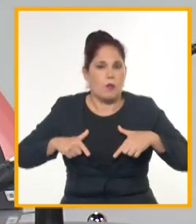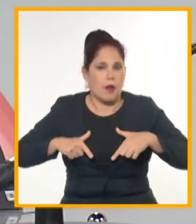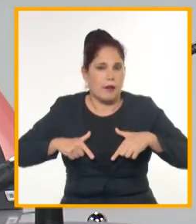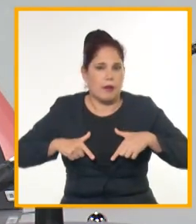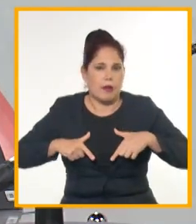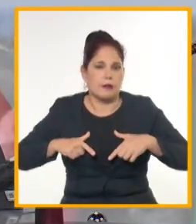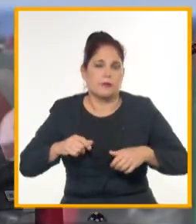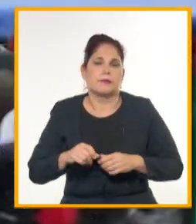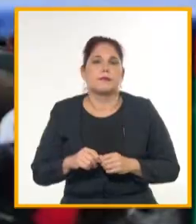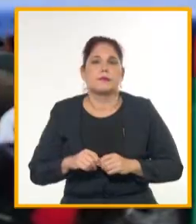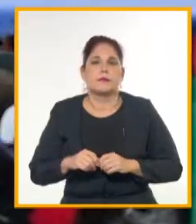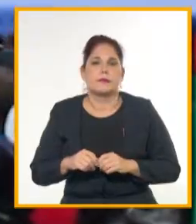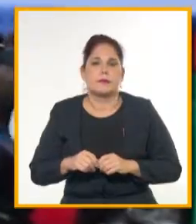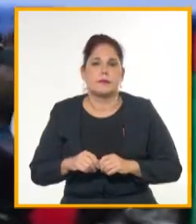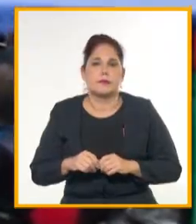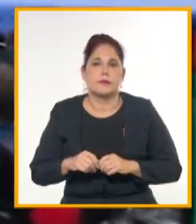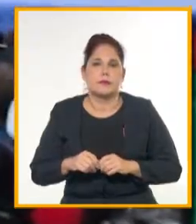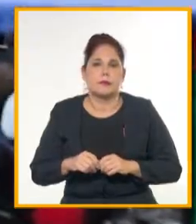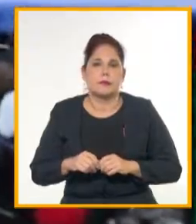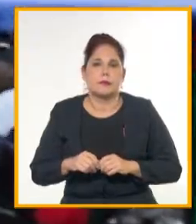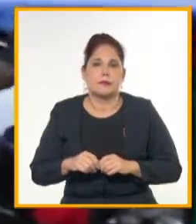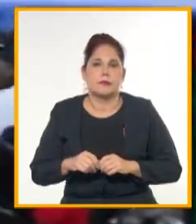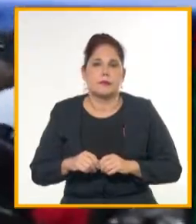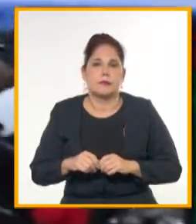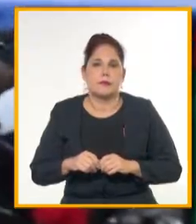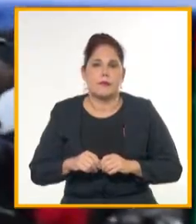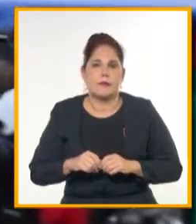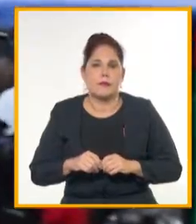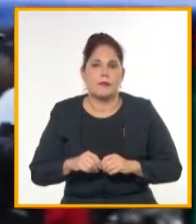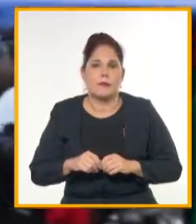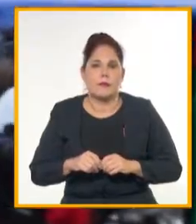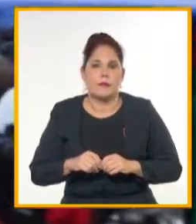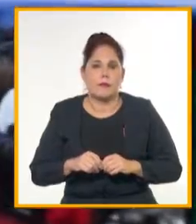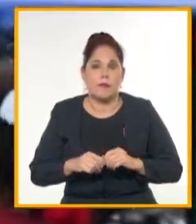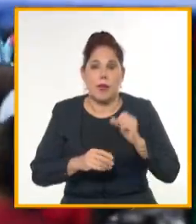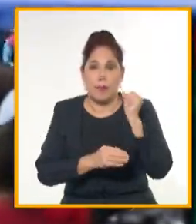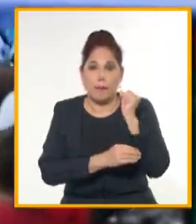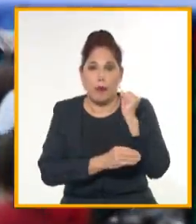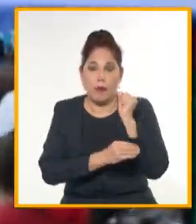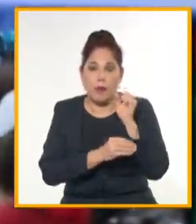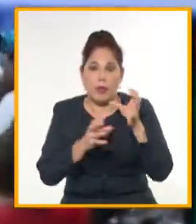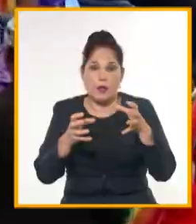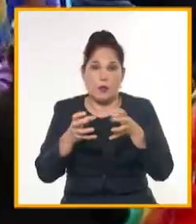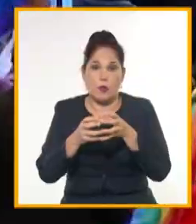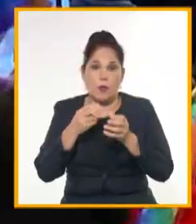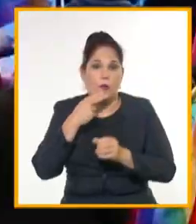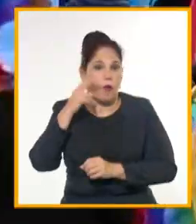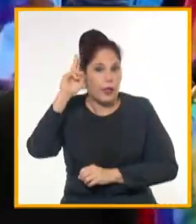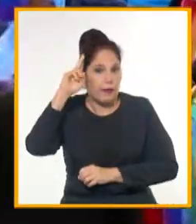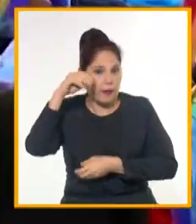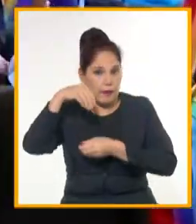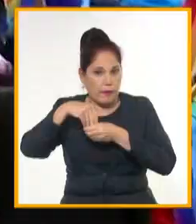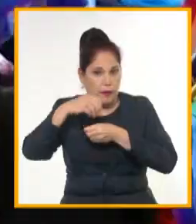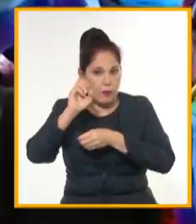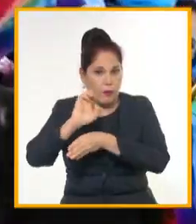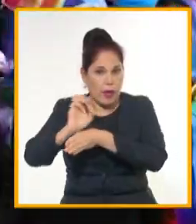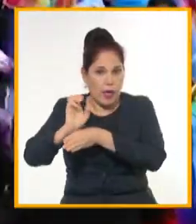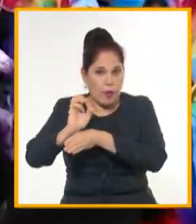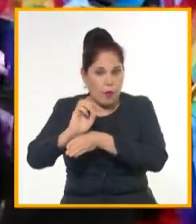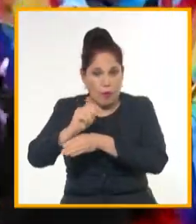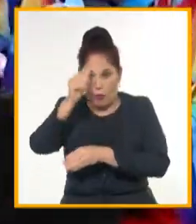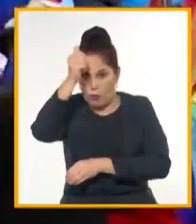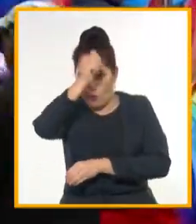Veamos. Eso va a salir súper. ¡Salud! Ahí está Luis. El poderoso movimiento indígena de Ecuador formalizó el domingo